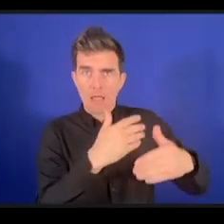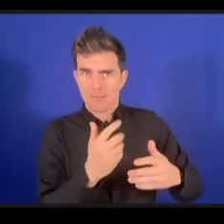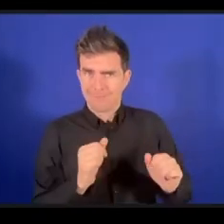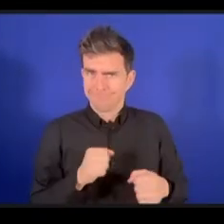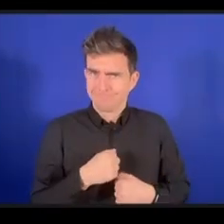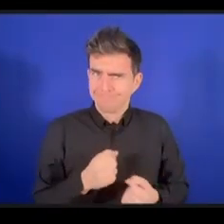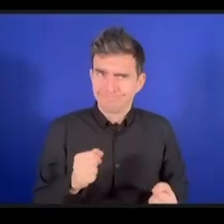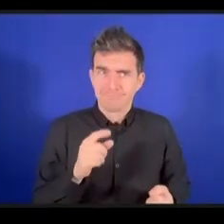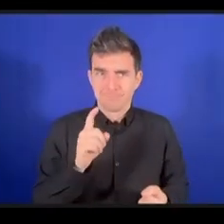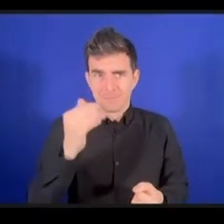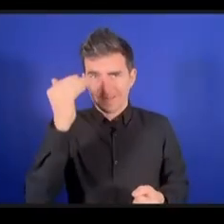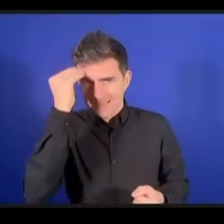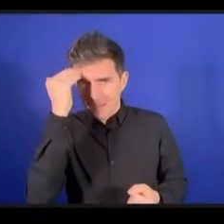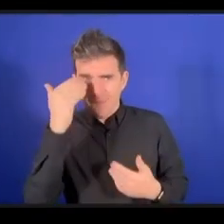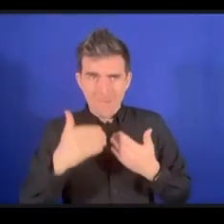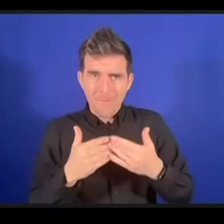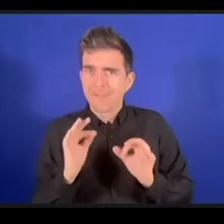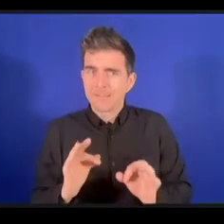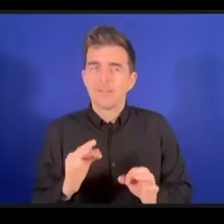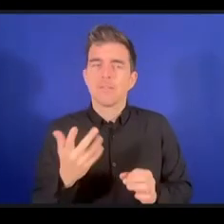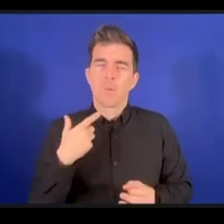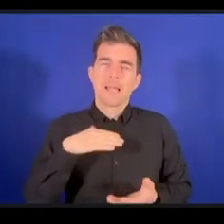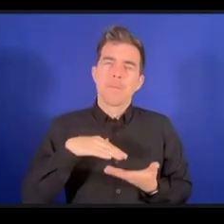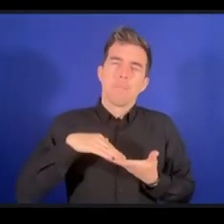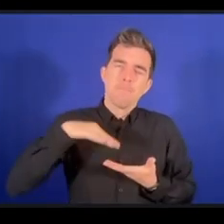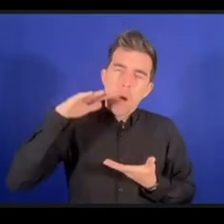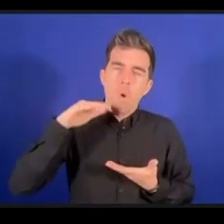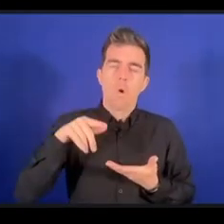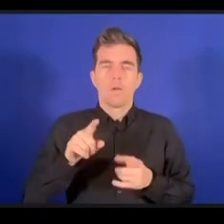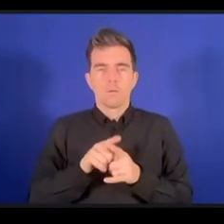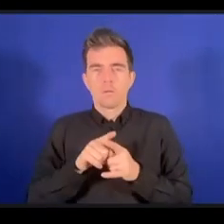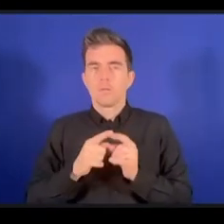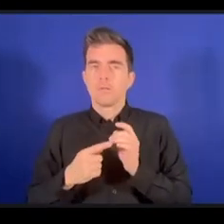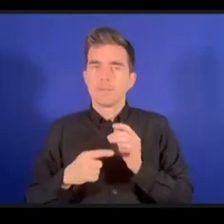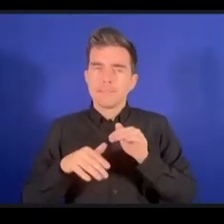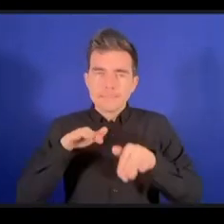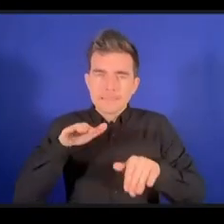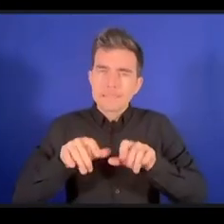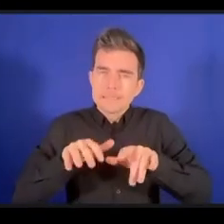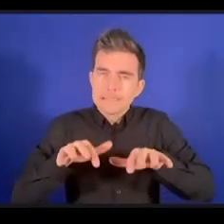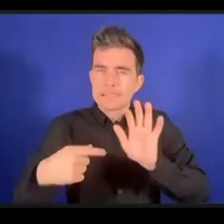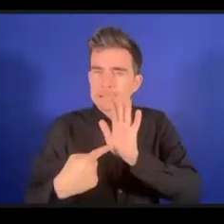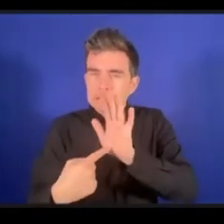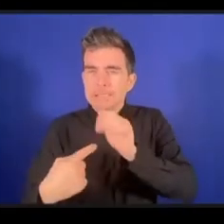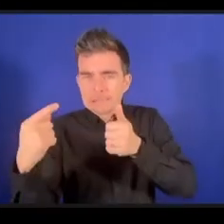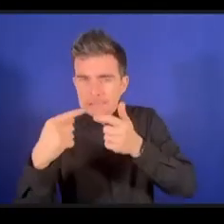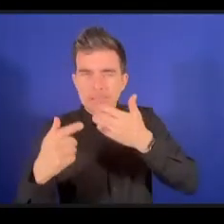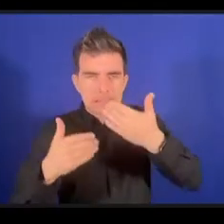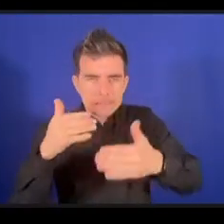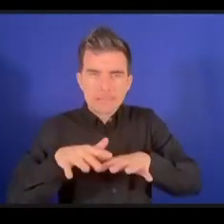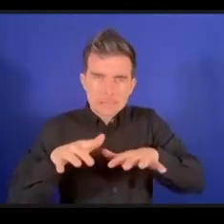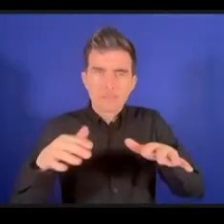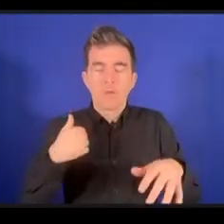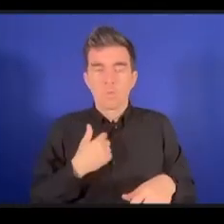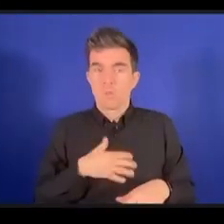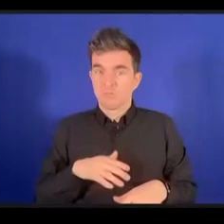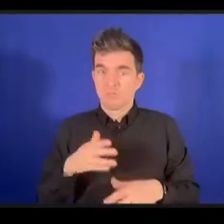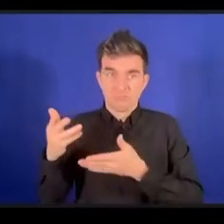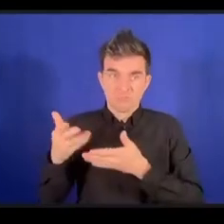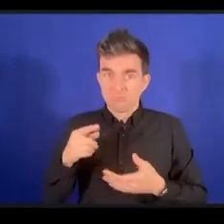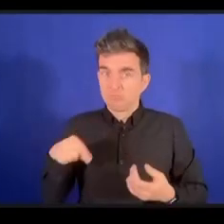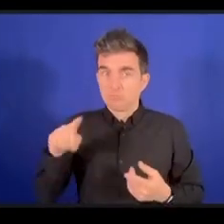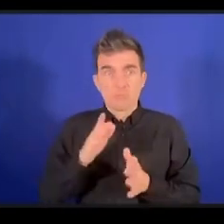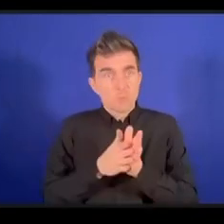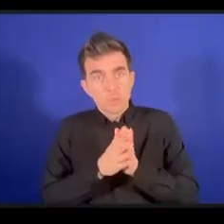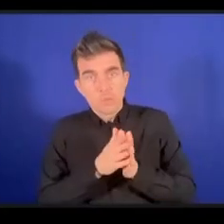lector de de pantalla Así es que yo creo que tenemos que incrementar nuestra capacidad para hacer un mejor trabajo